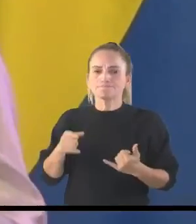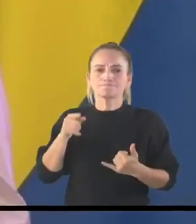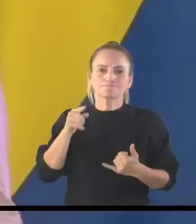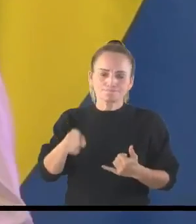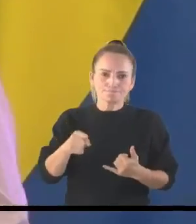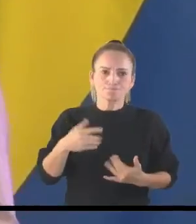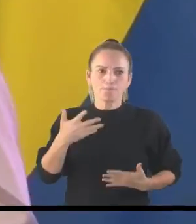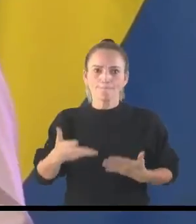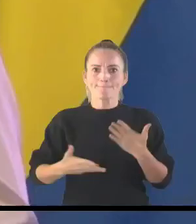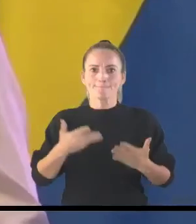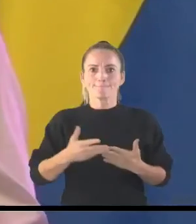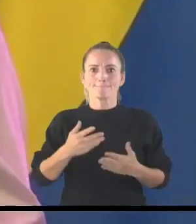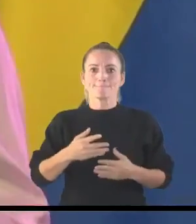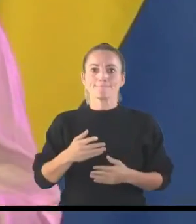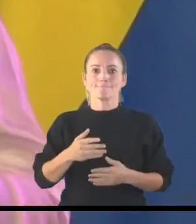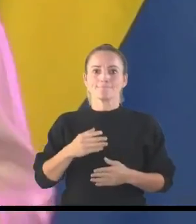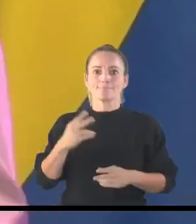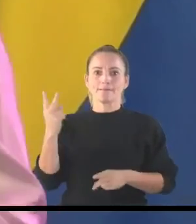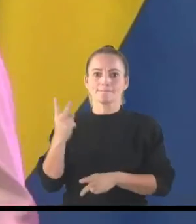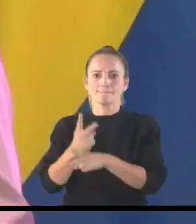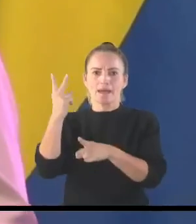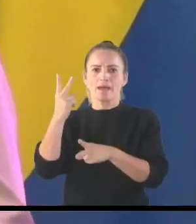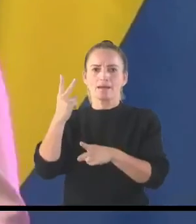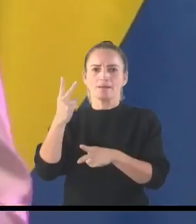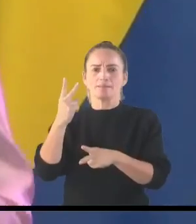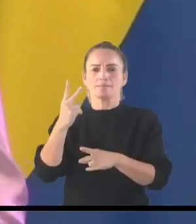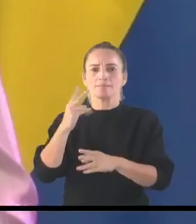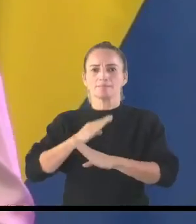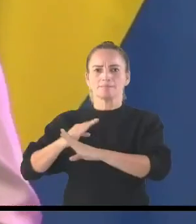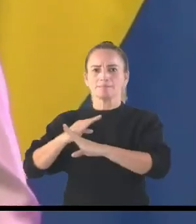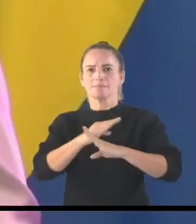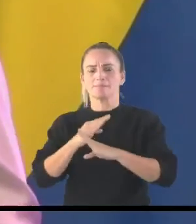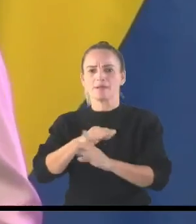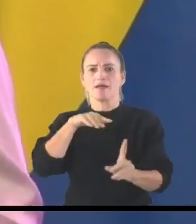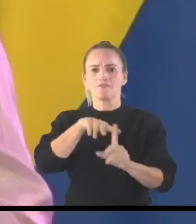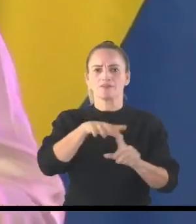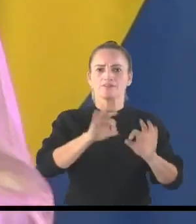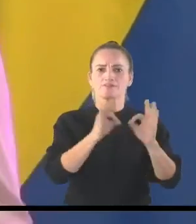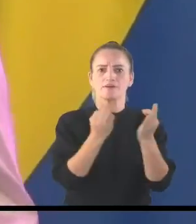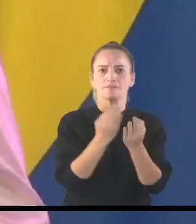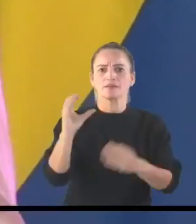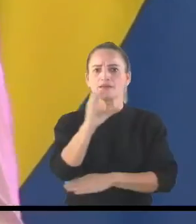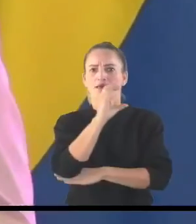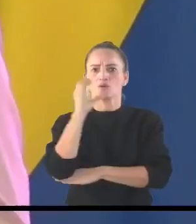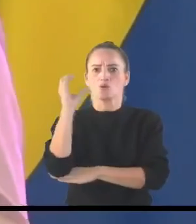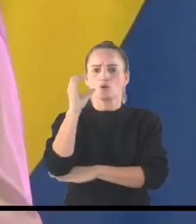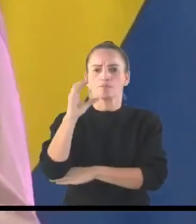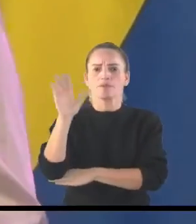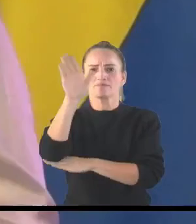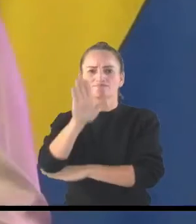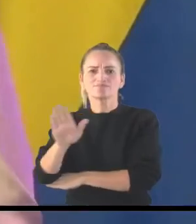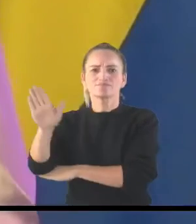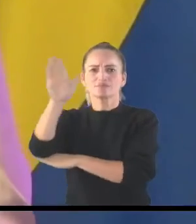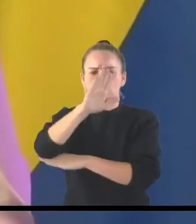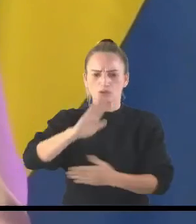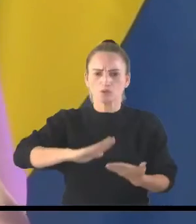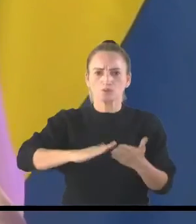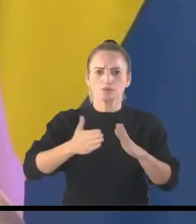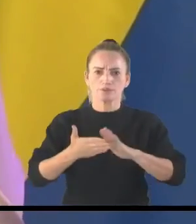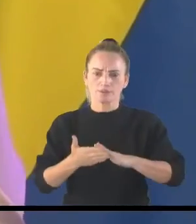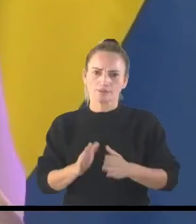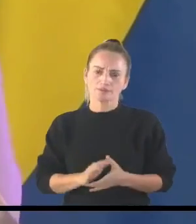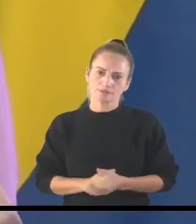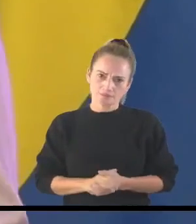en inseguridad y en violencia a muchas familias, a muchos territorios, a muchas